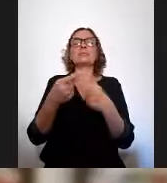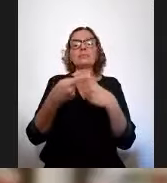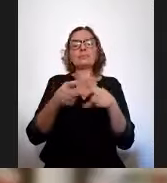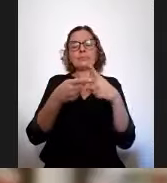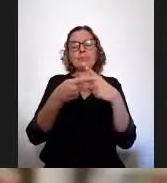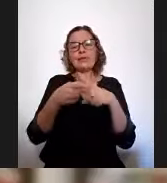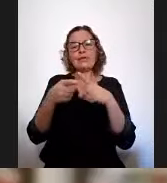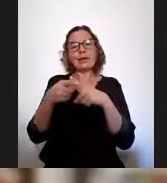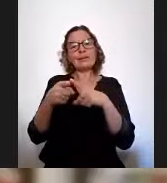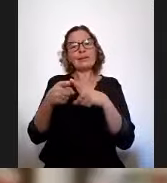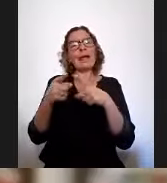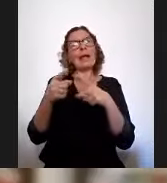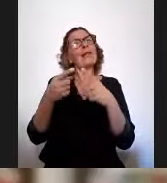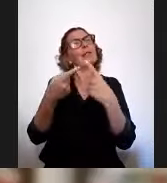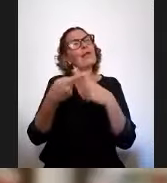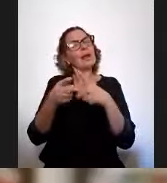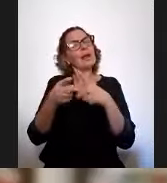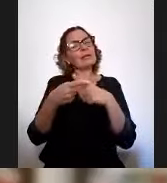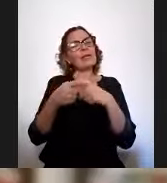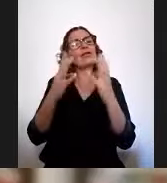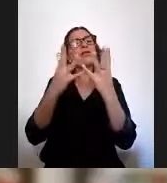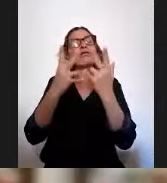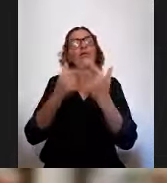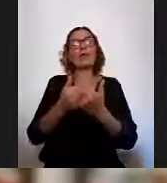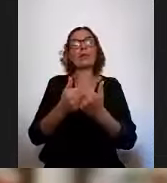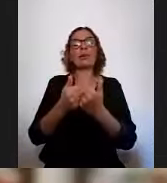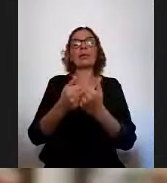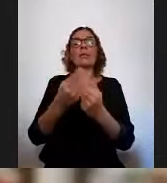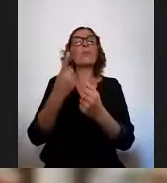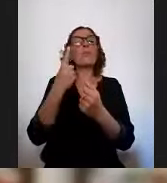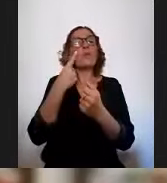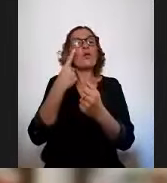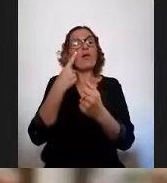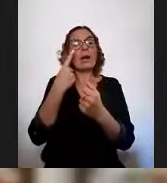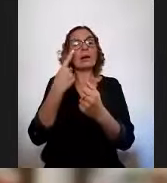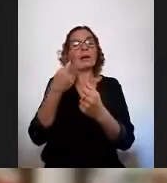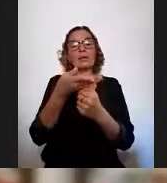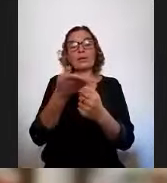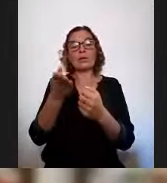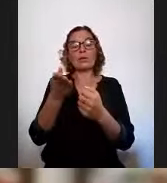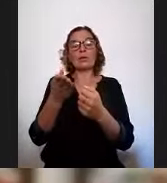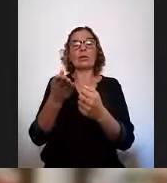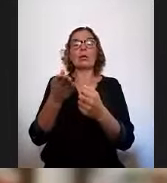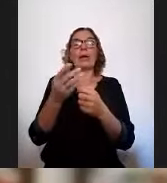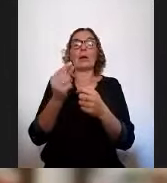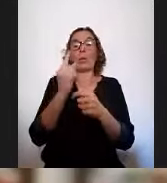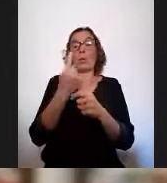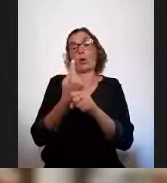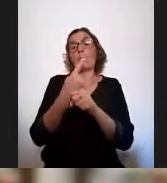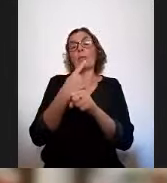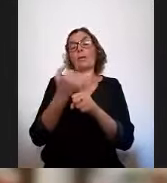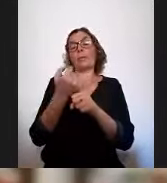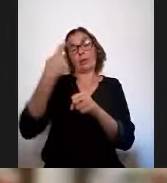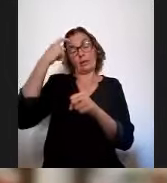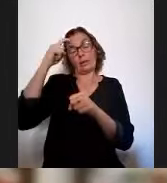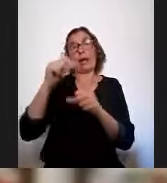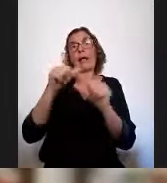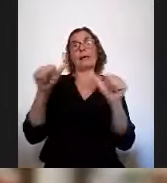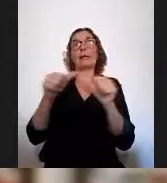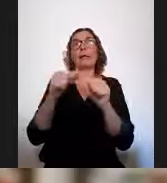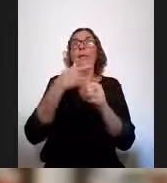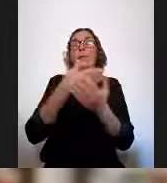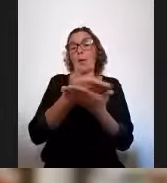Hay distintas formas de probar este producto mínimo viable. Una es hacer